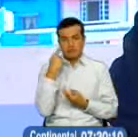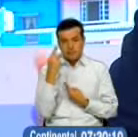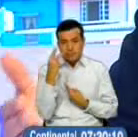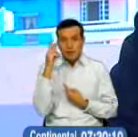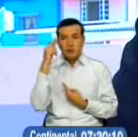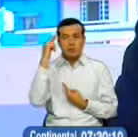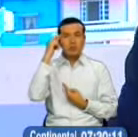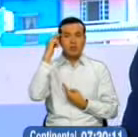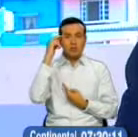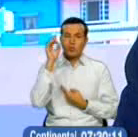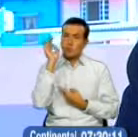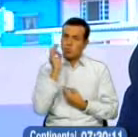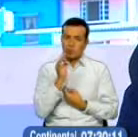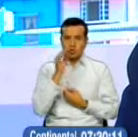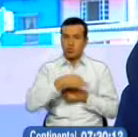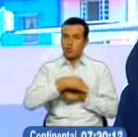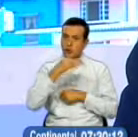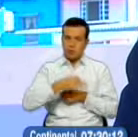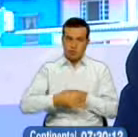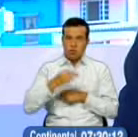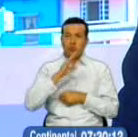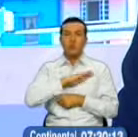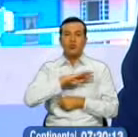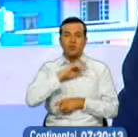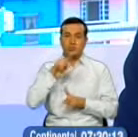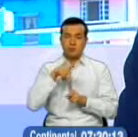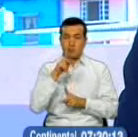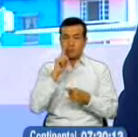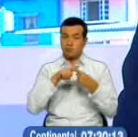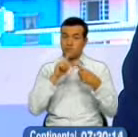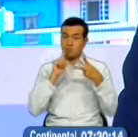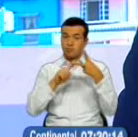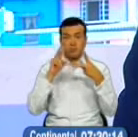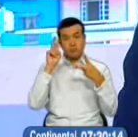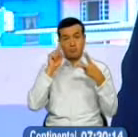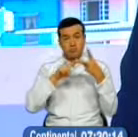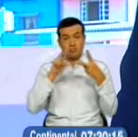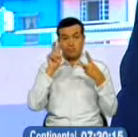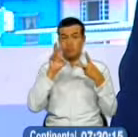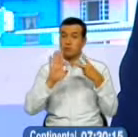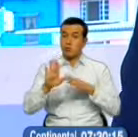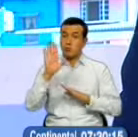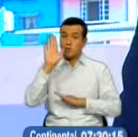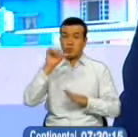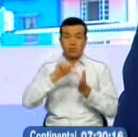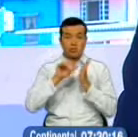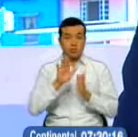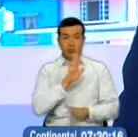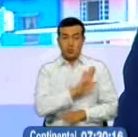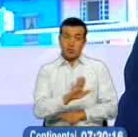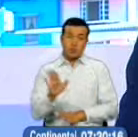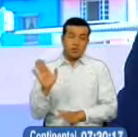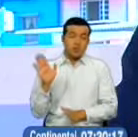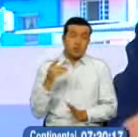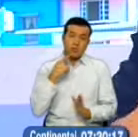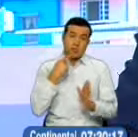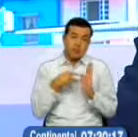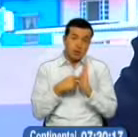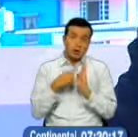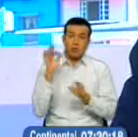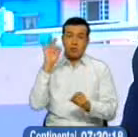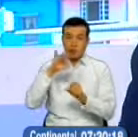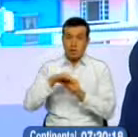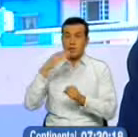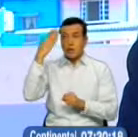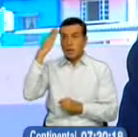y oportunas que deben tener los GATS. El segundo tema me parece que es el compromiso ciudadano, es decir, cuando nosotros votamos